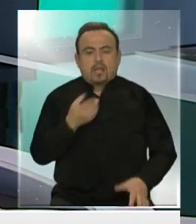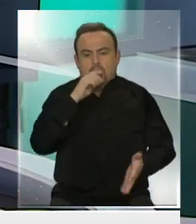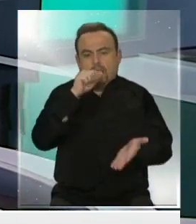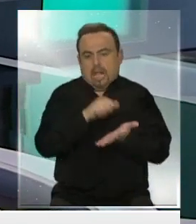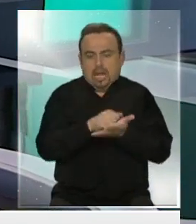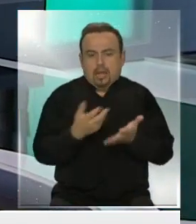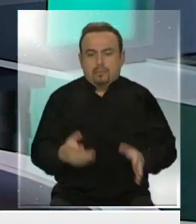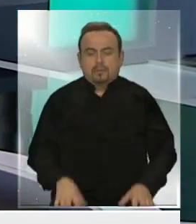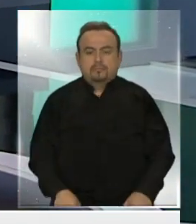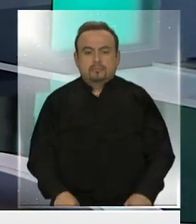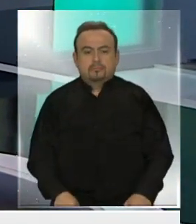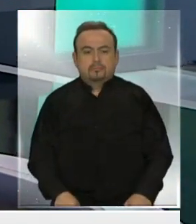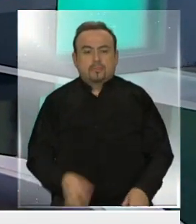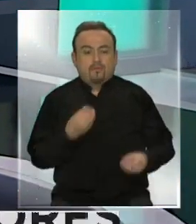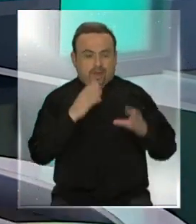con muchas gracias al equipo las noches